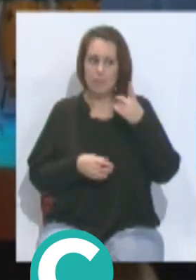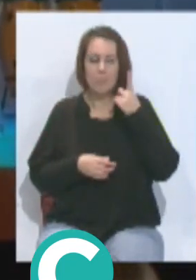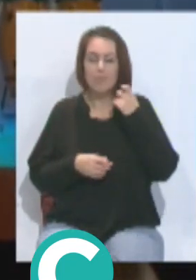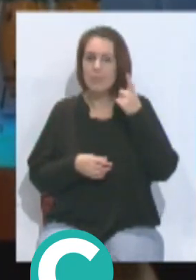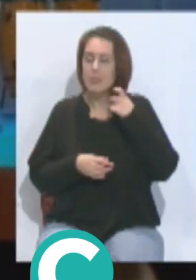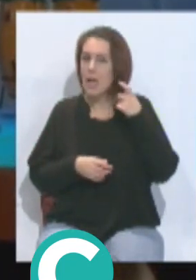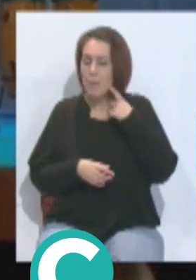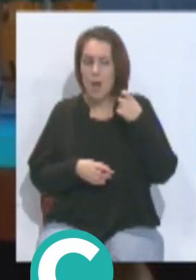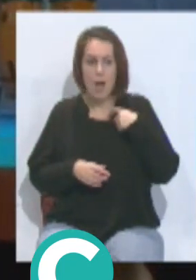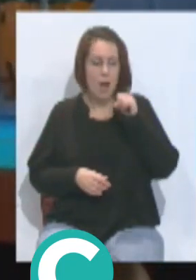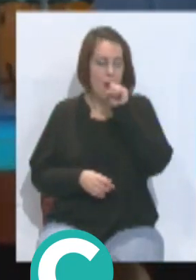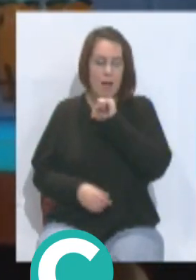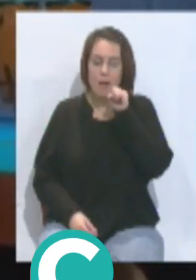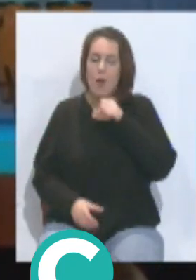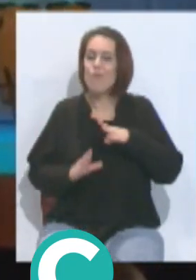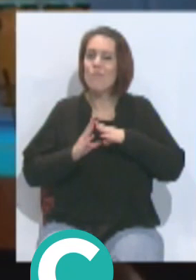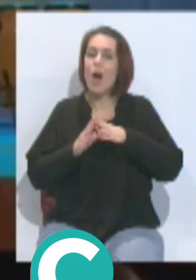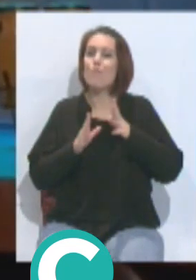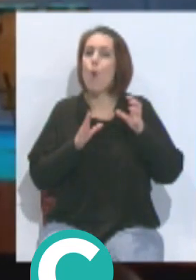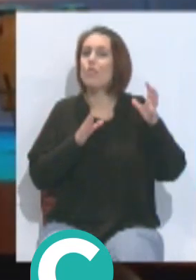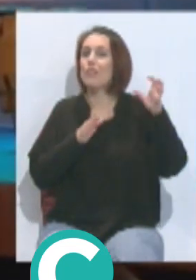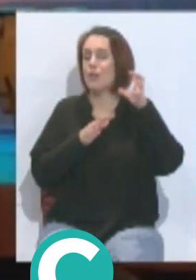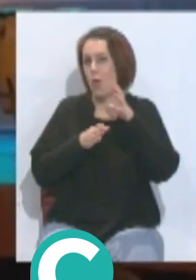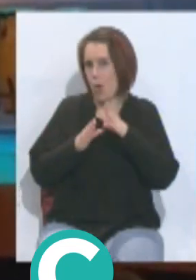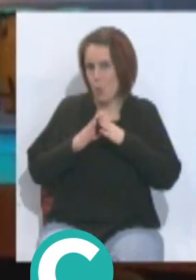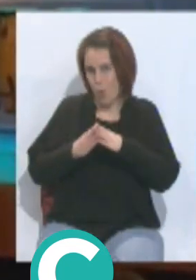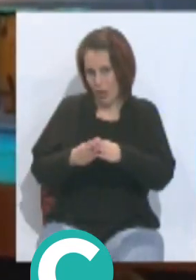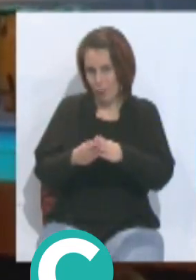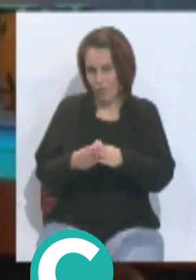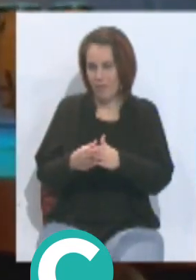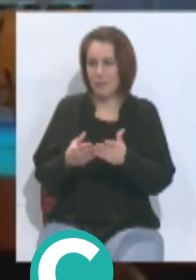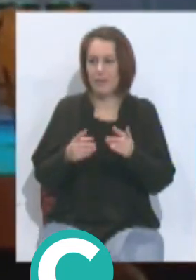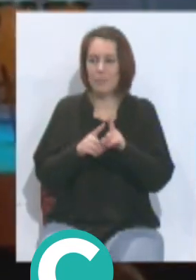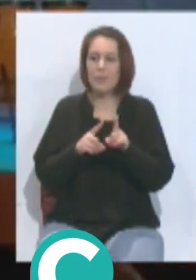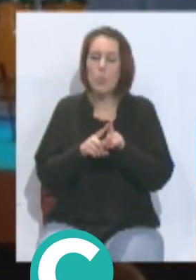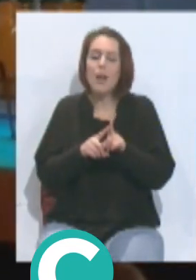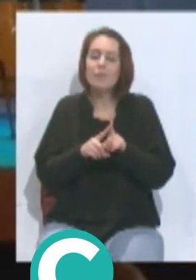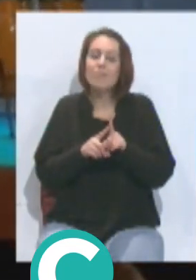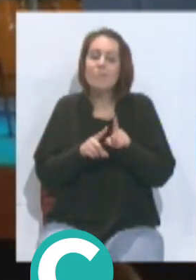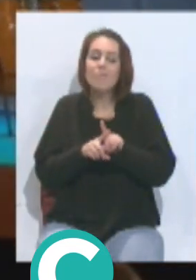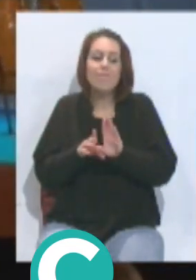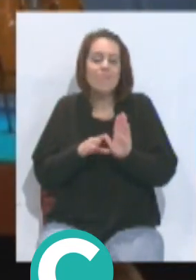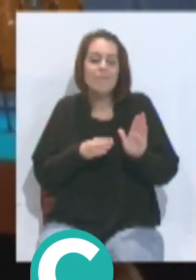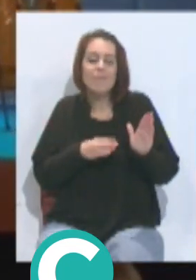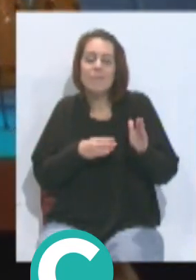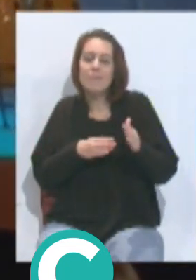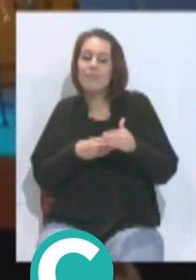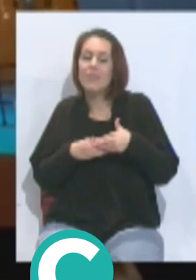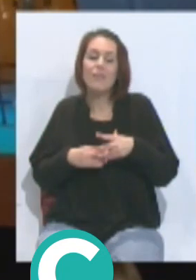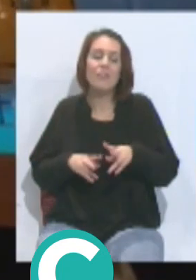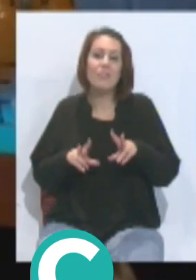paso doble del Vaporcito del Puerto. Fue la manera en la que pusieron pusieron el broche de oro a